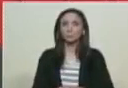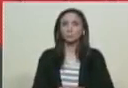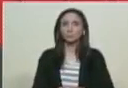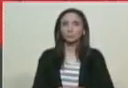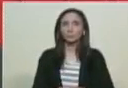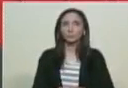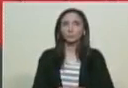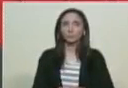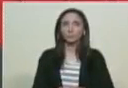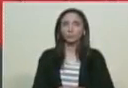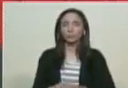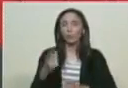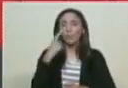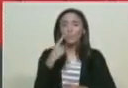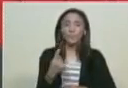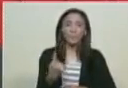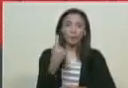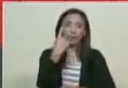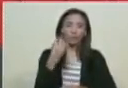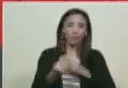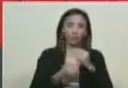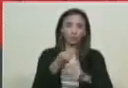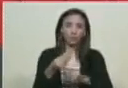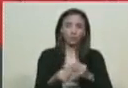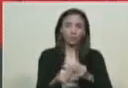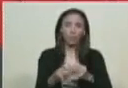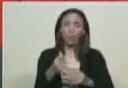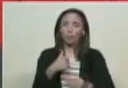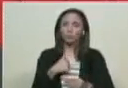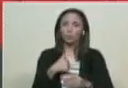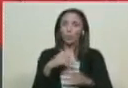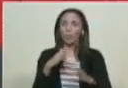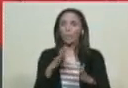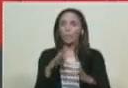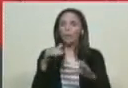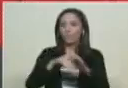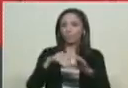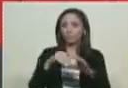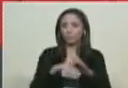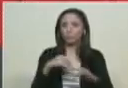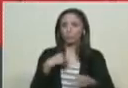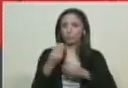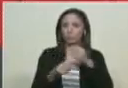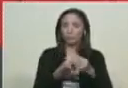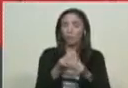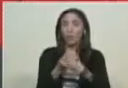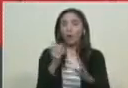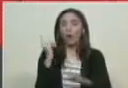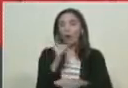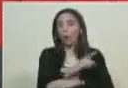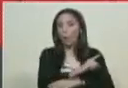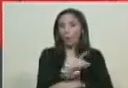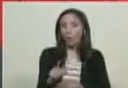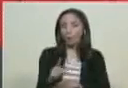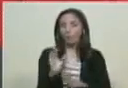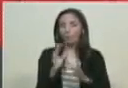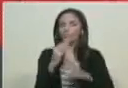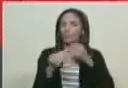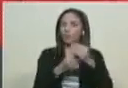La primera vez fui candidato presidencial, cumpliendo la orden de nuestro comandante